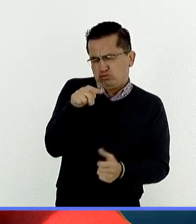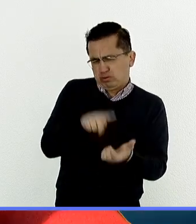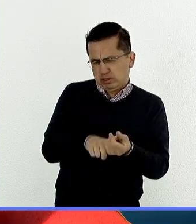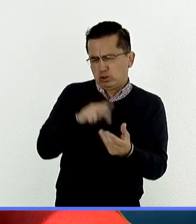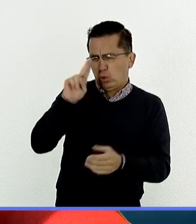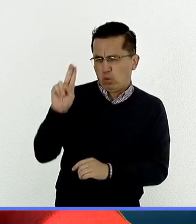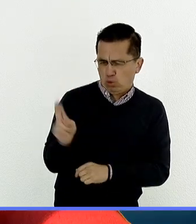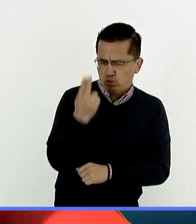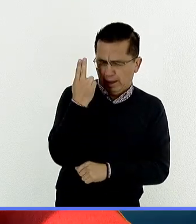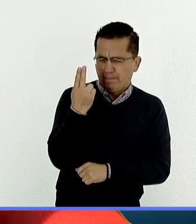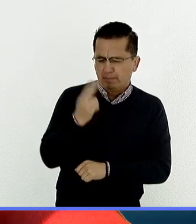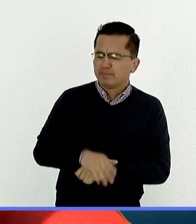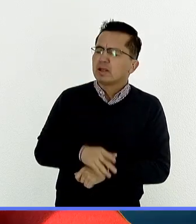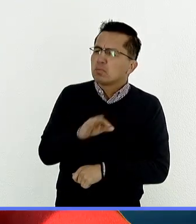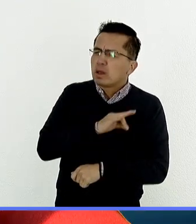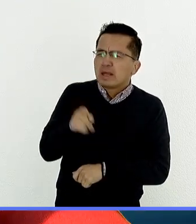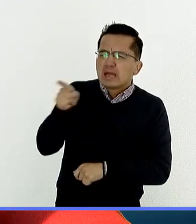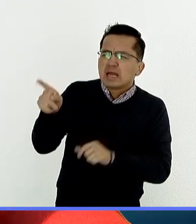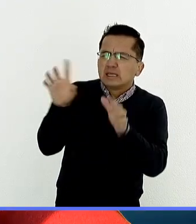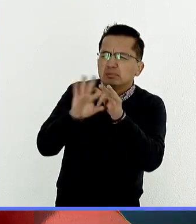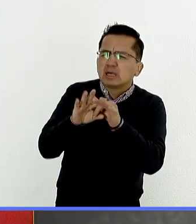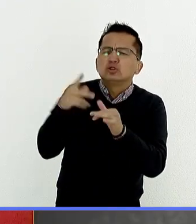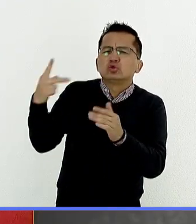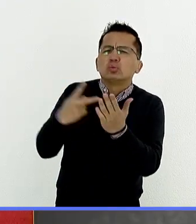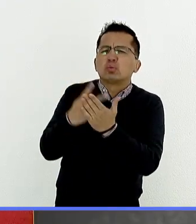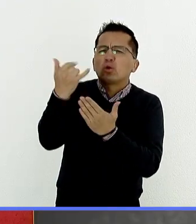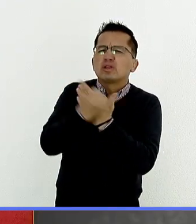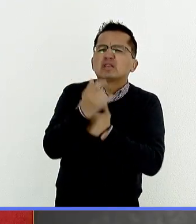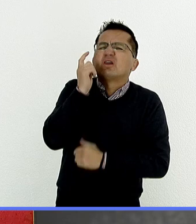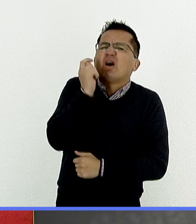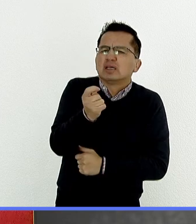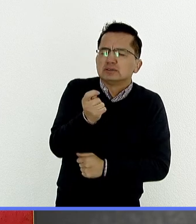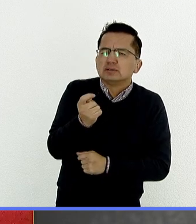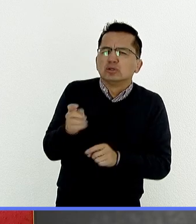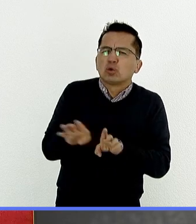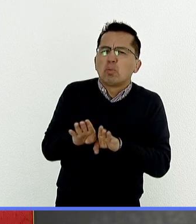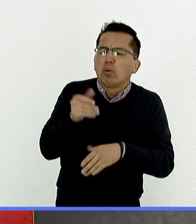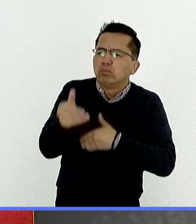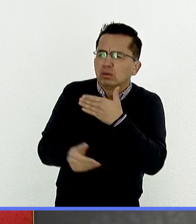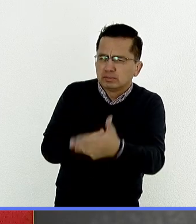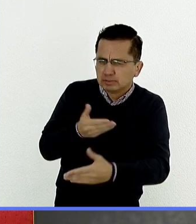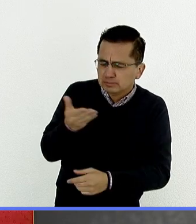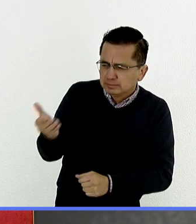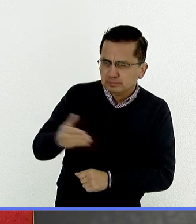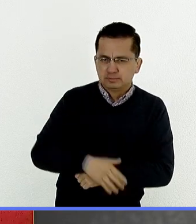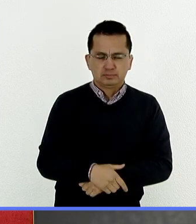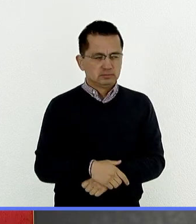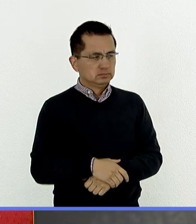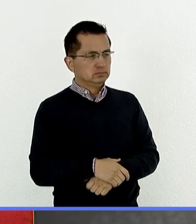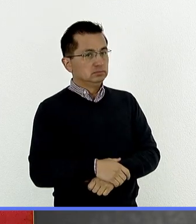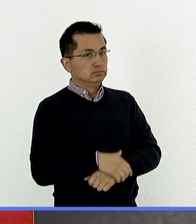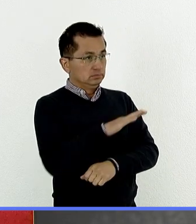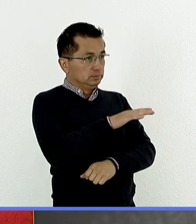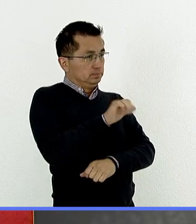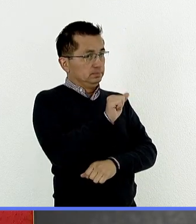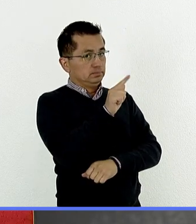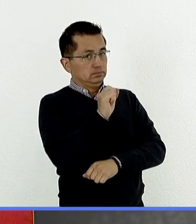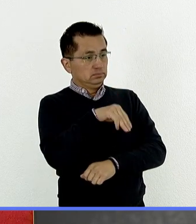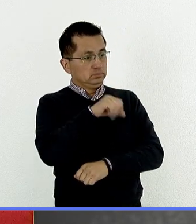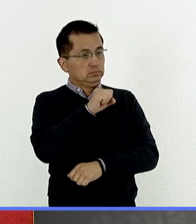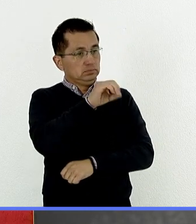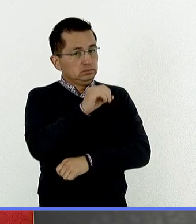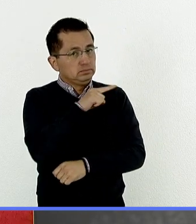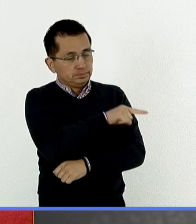cuéntanos de su proyecto En qué etapa está Y qué pasó con él Alonso y dio trabajar en una producción de